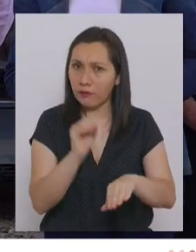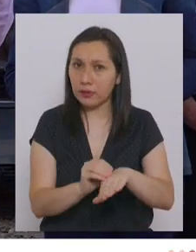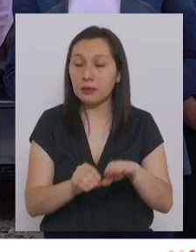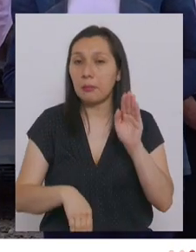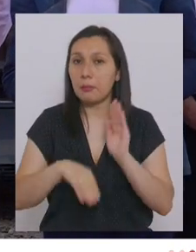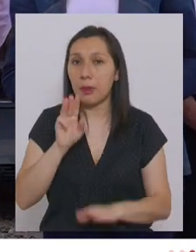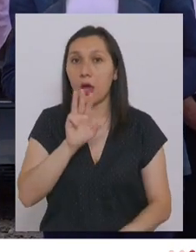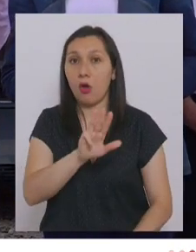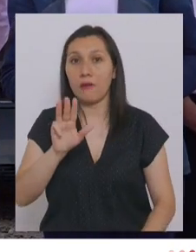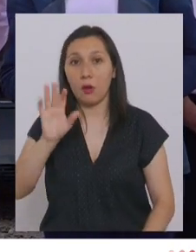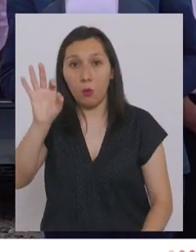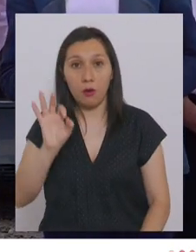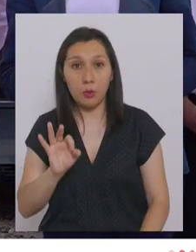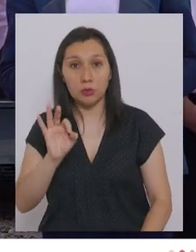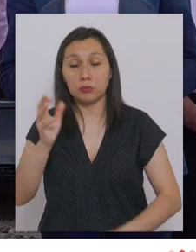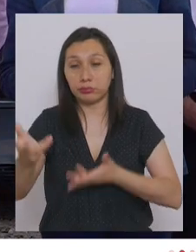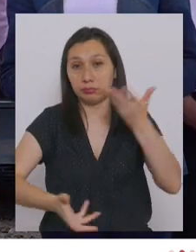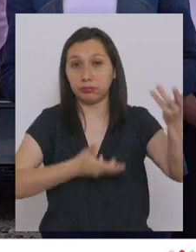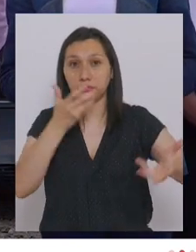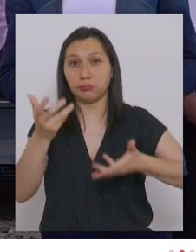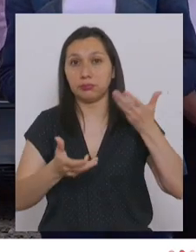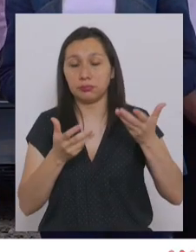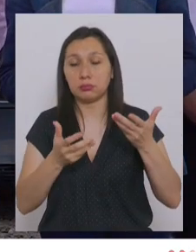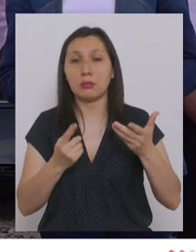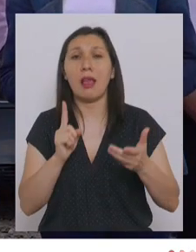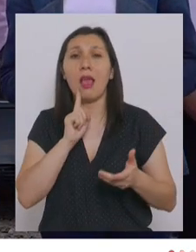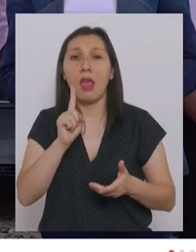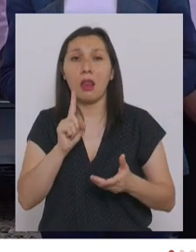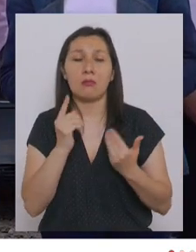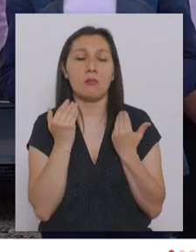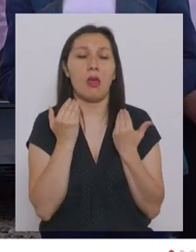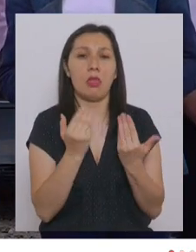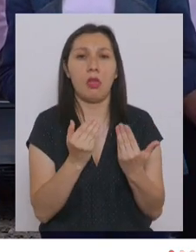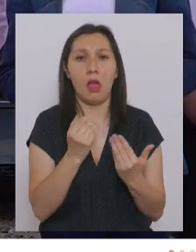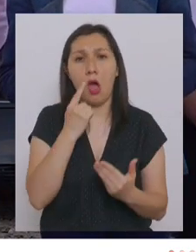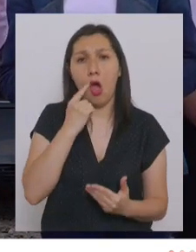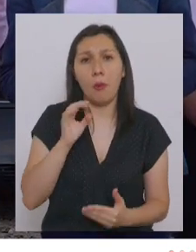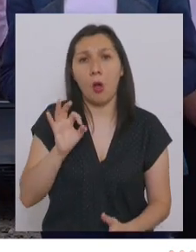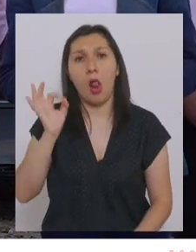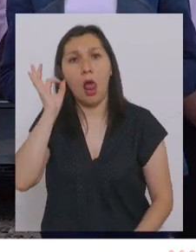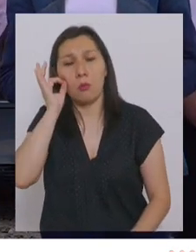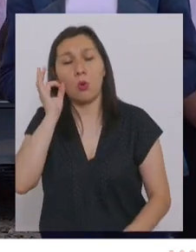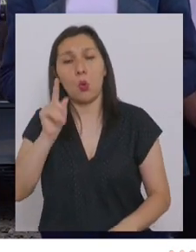del 99% de los incendios son provocados por el hombre o por la mujer.